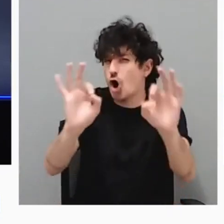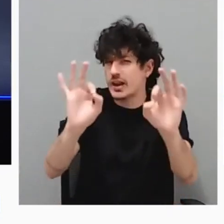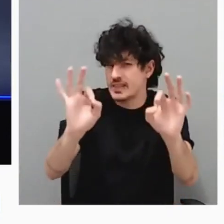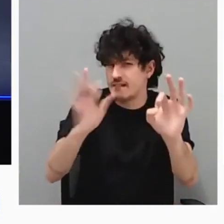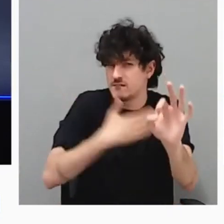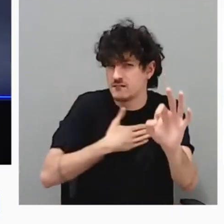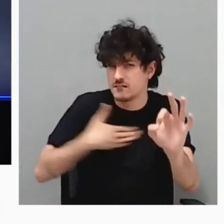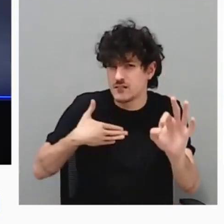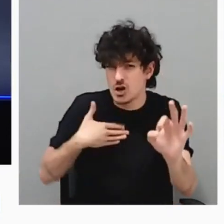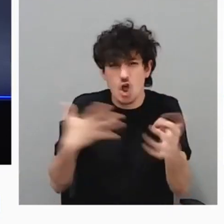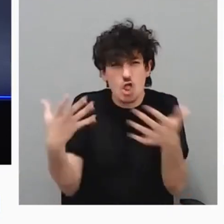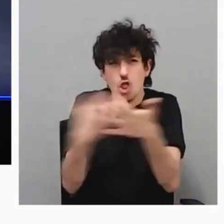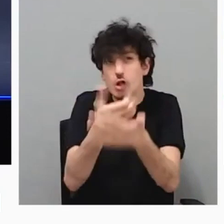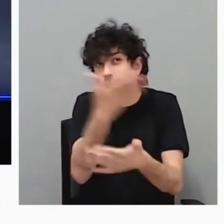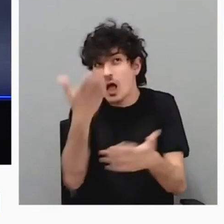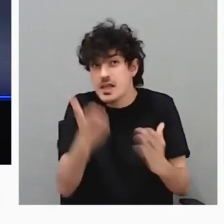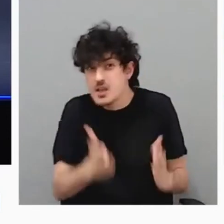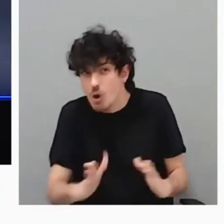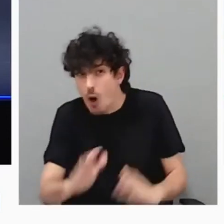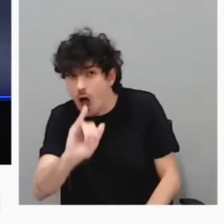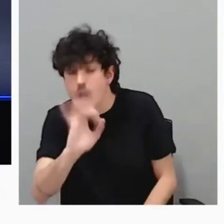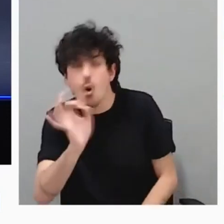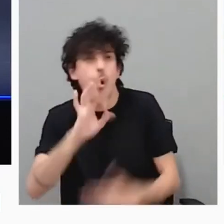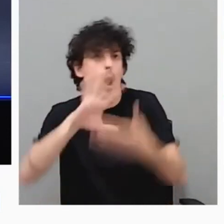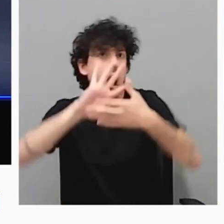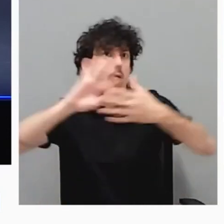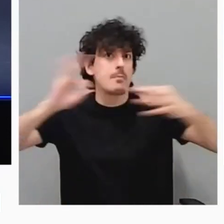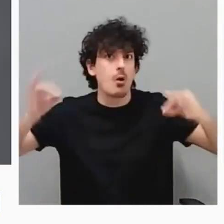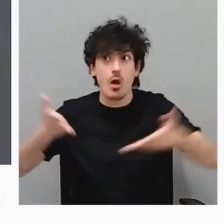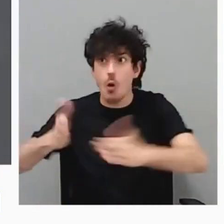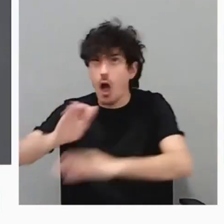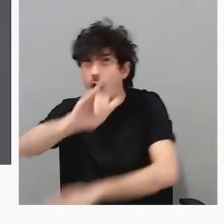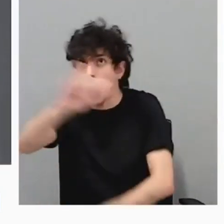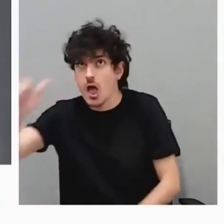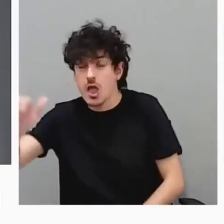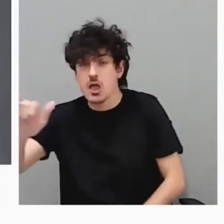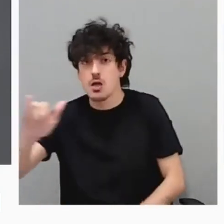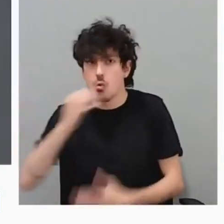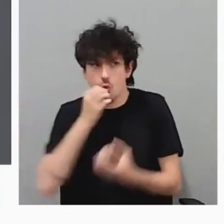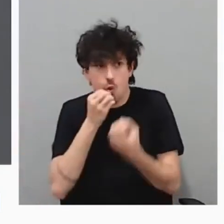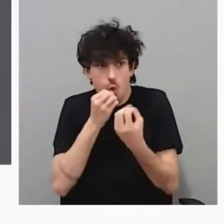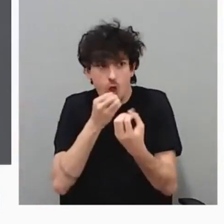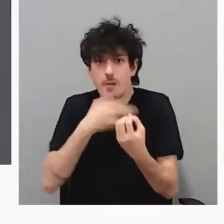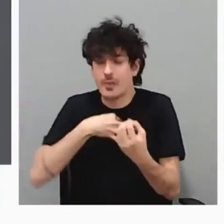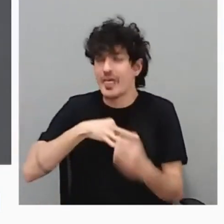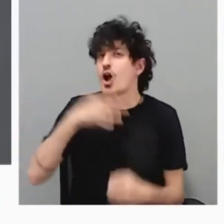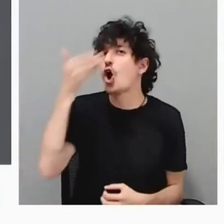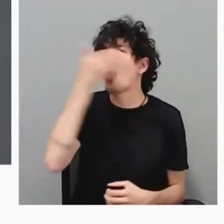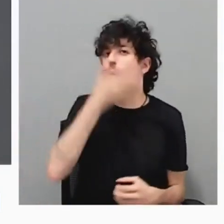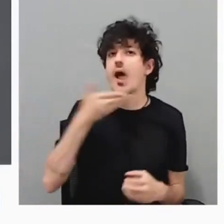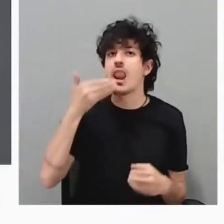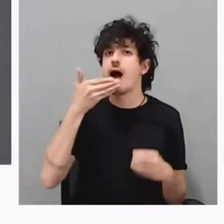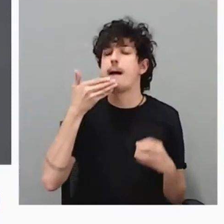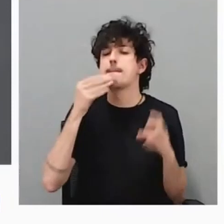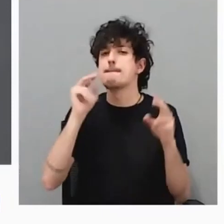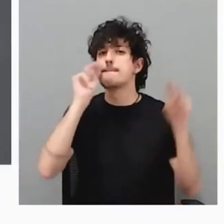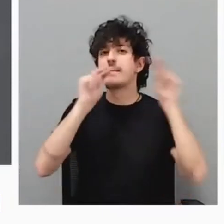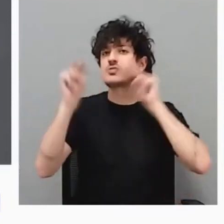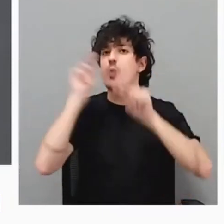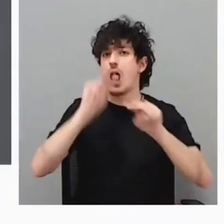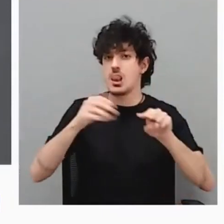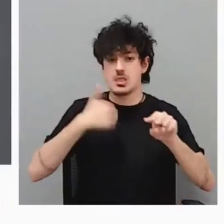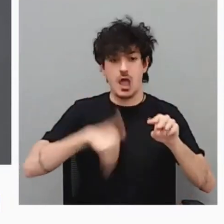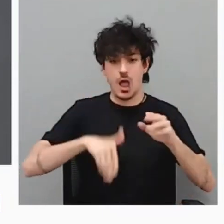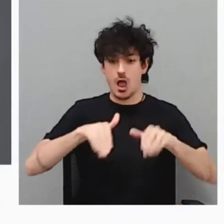tengáis hijos o amigos con niños en edad escolar, contadle que pueden ser una escuela visual, ¿vale? Tenemos la convocatoria abierta, está